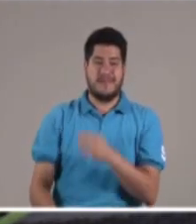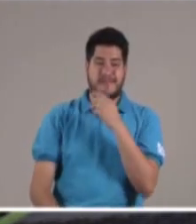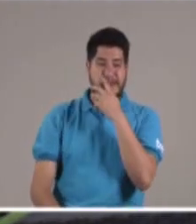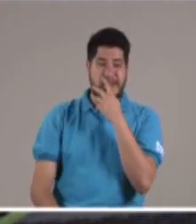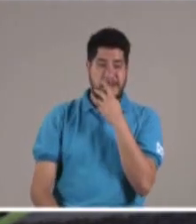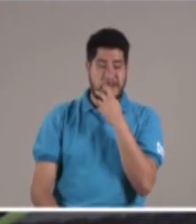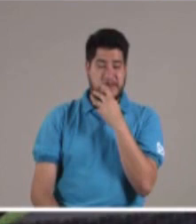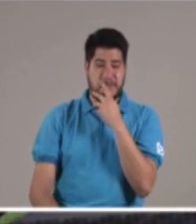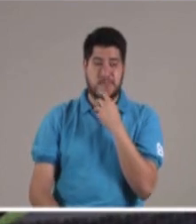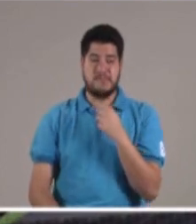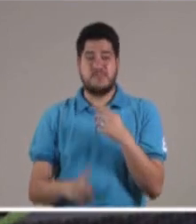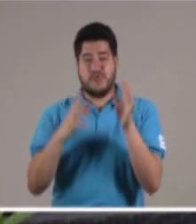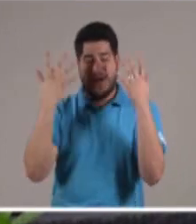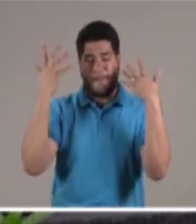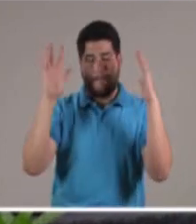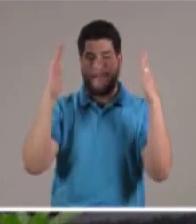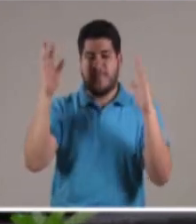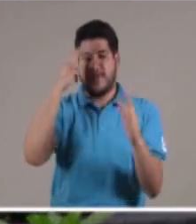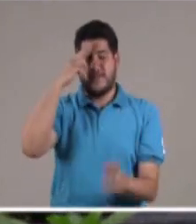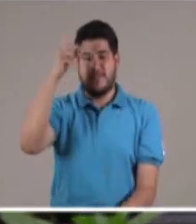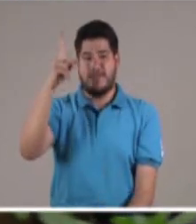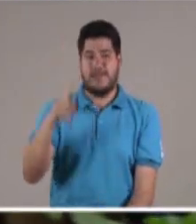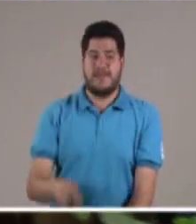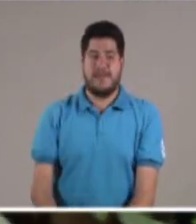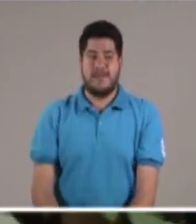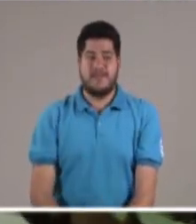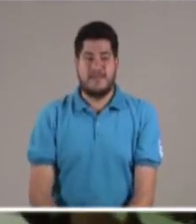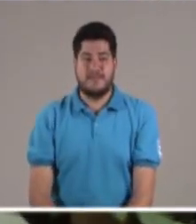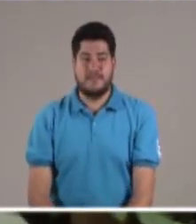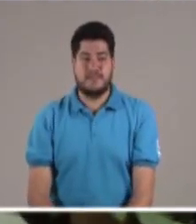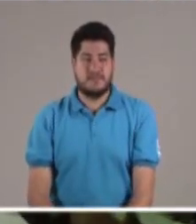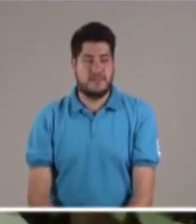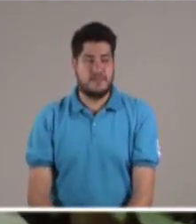hombre Dale un aplauso al rey bendito